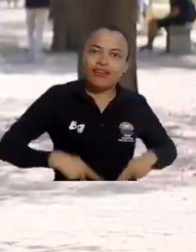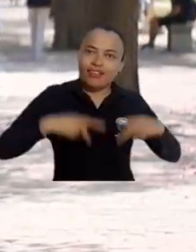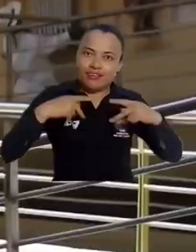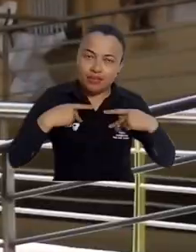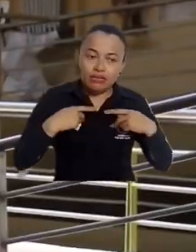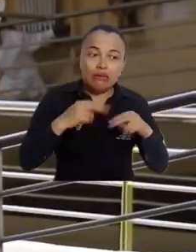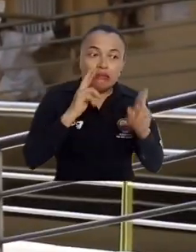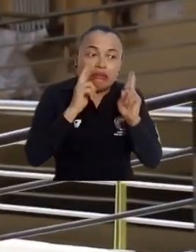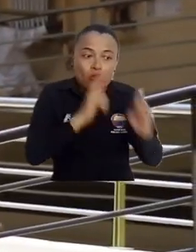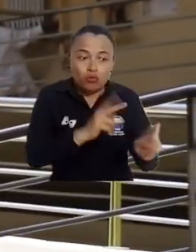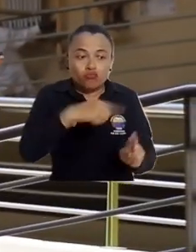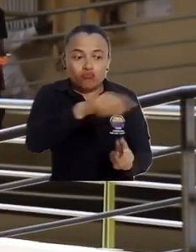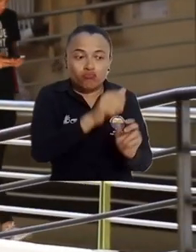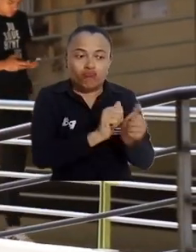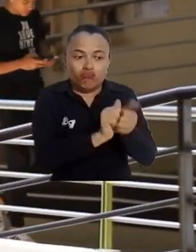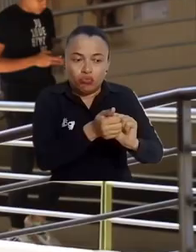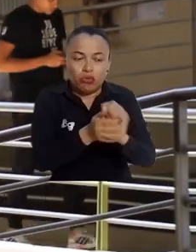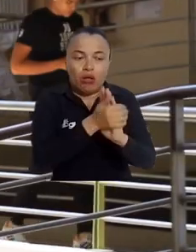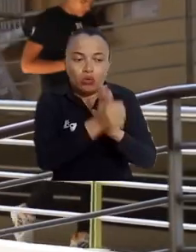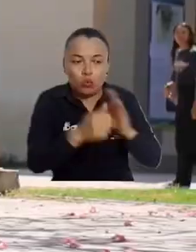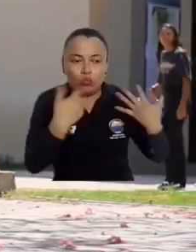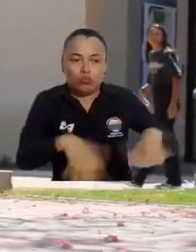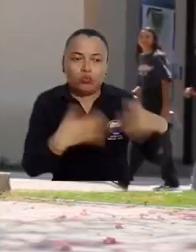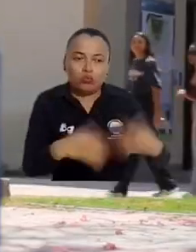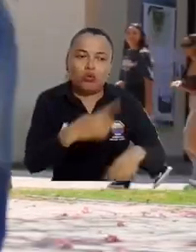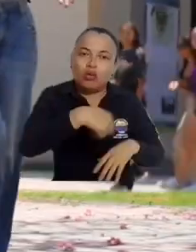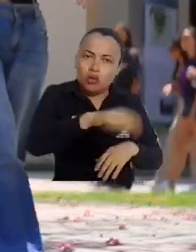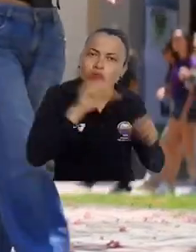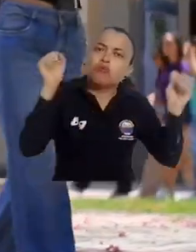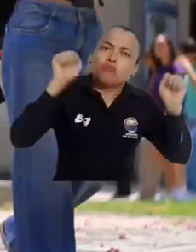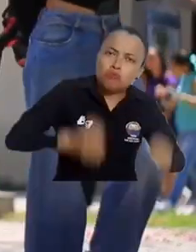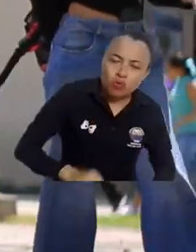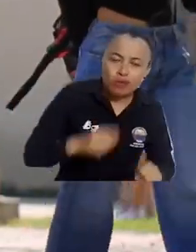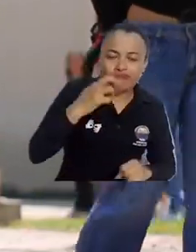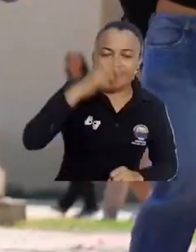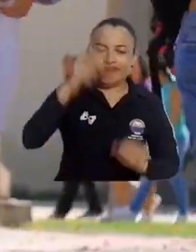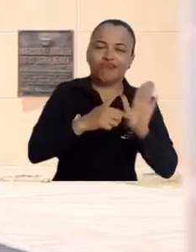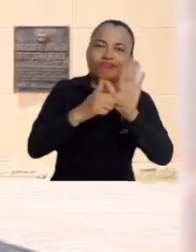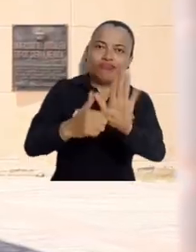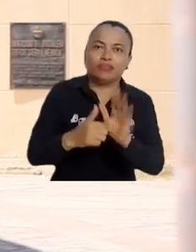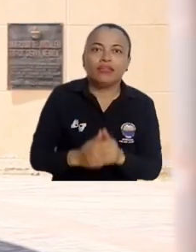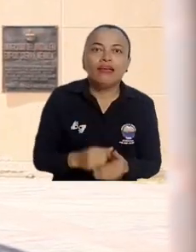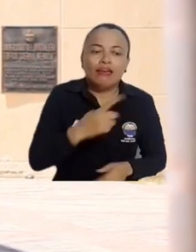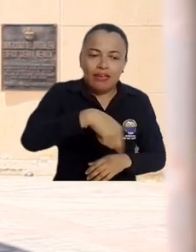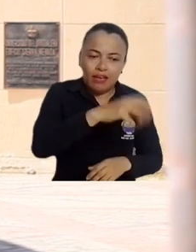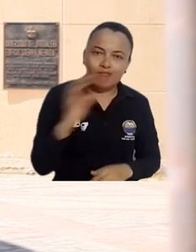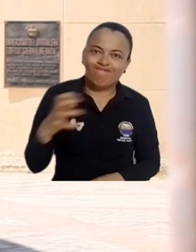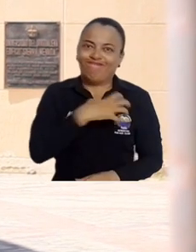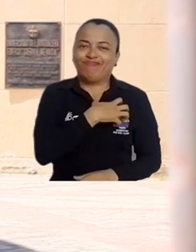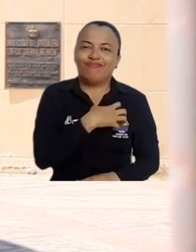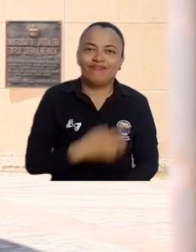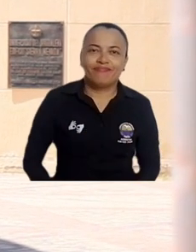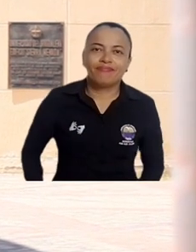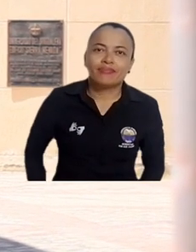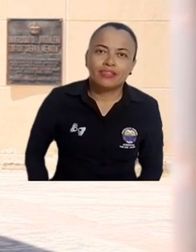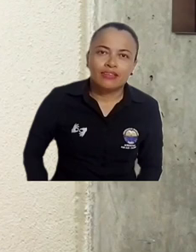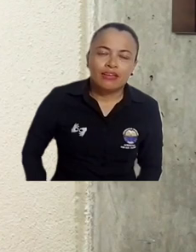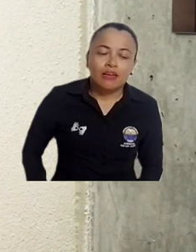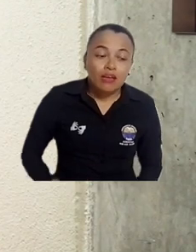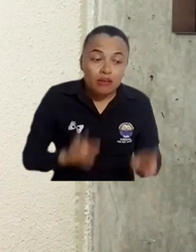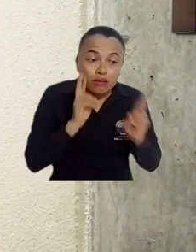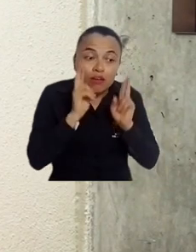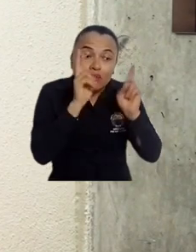expresándole su potencial en el deporte como actividad en la que ellas también son protagonistas son campeonas